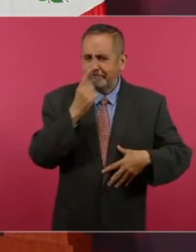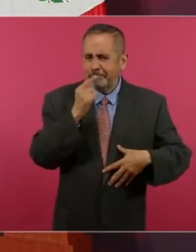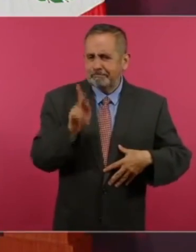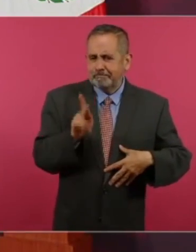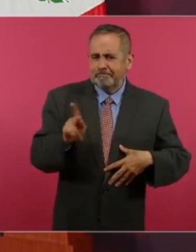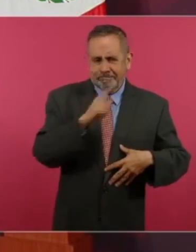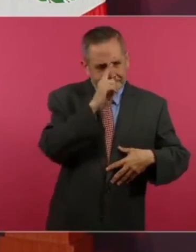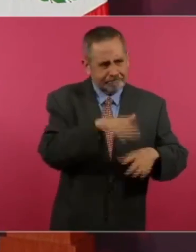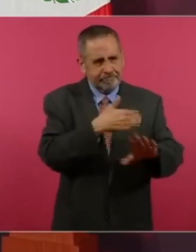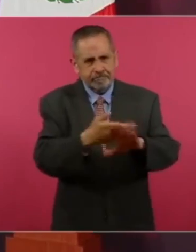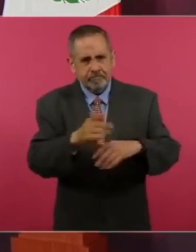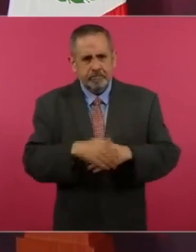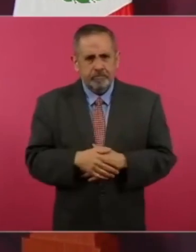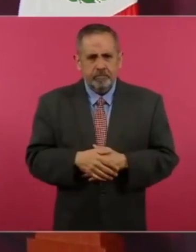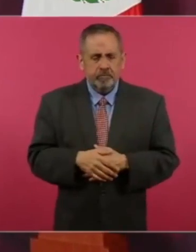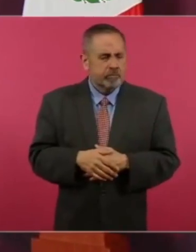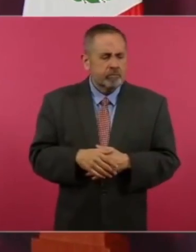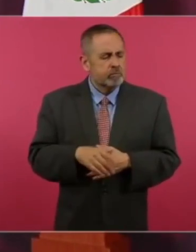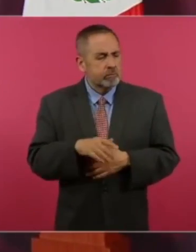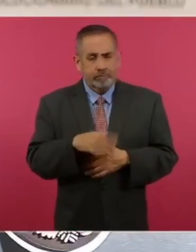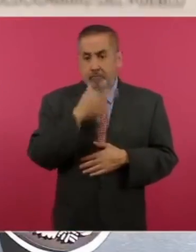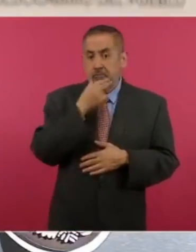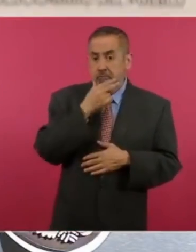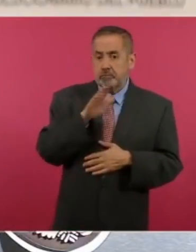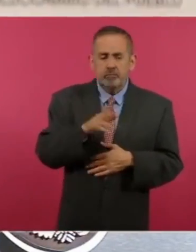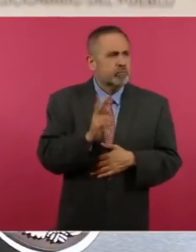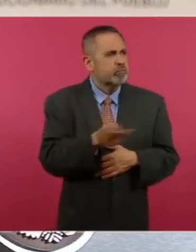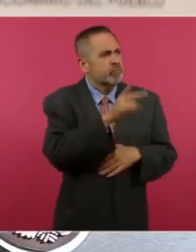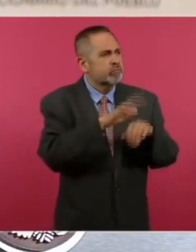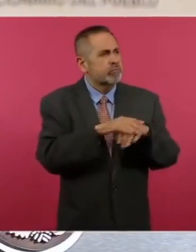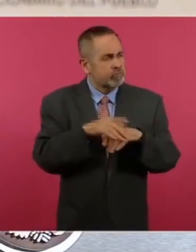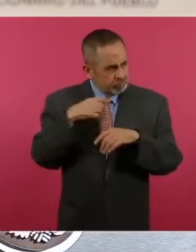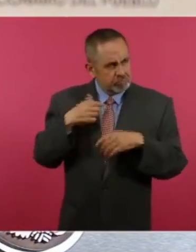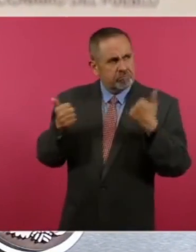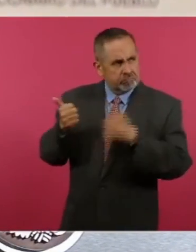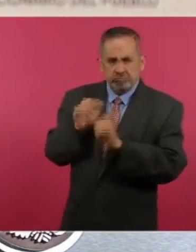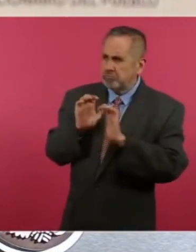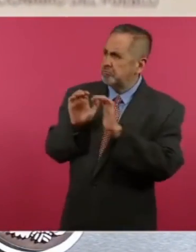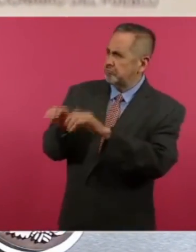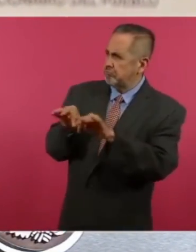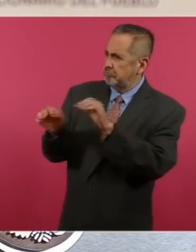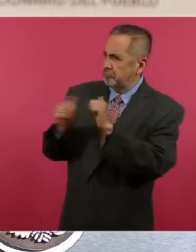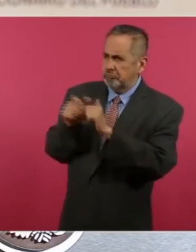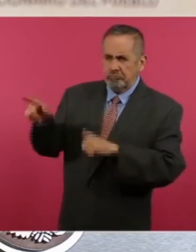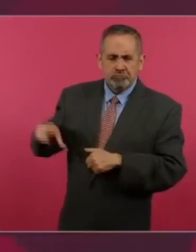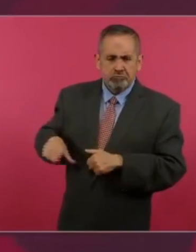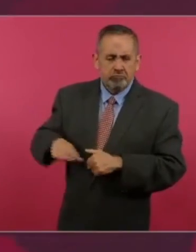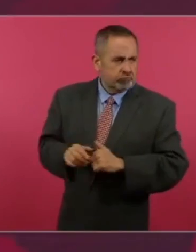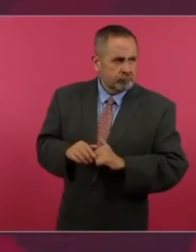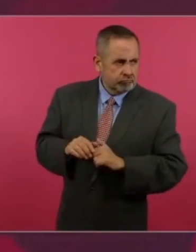decir que nosotros trabajamos para ellos, para la autoridad. No,